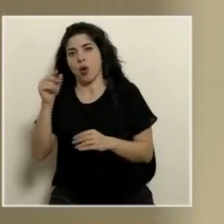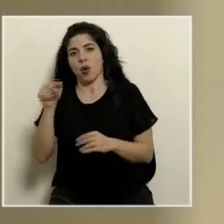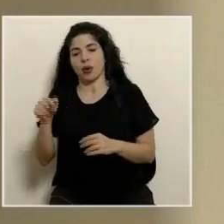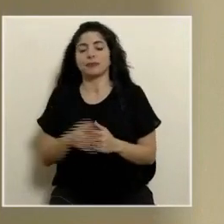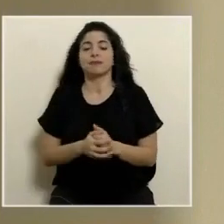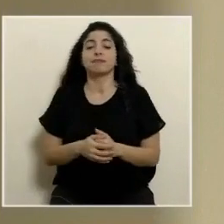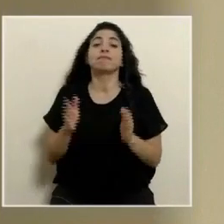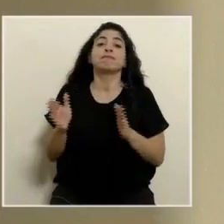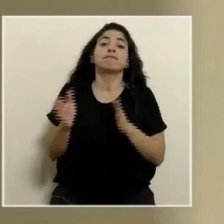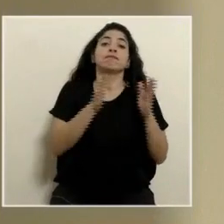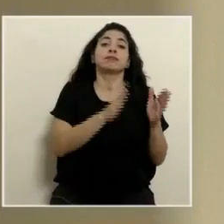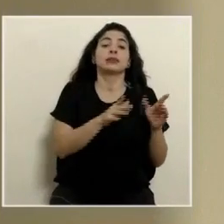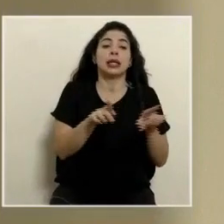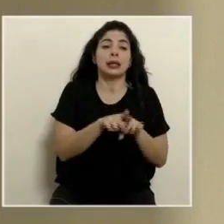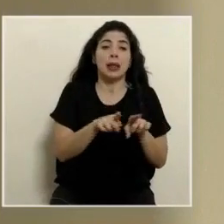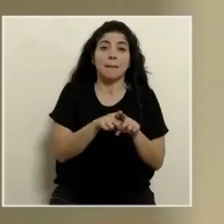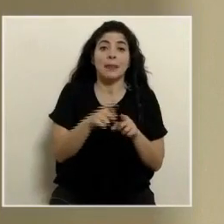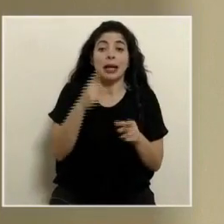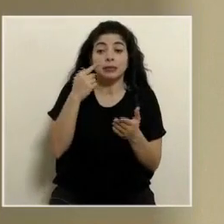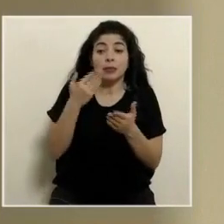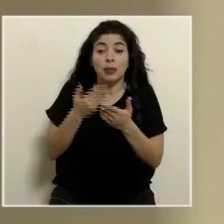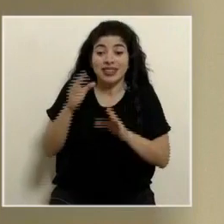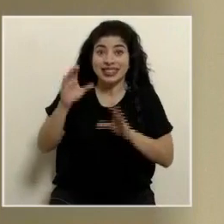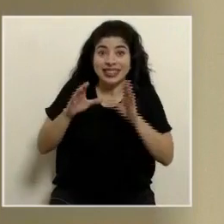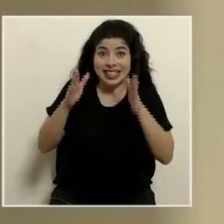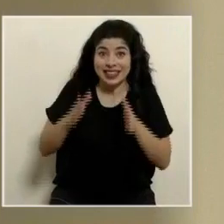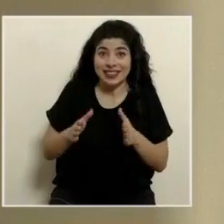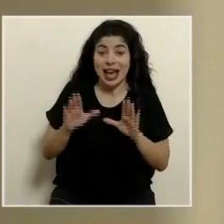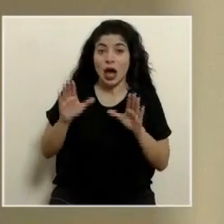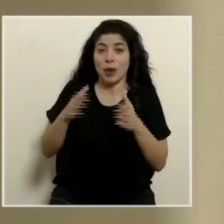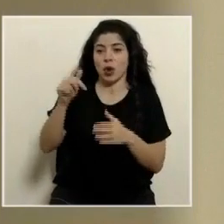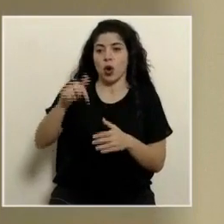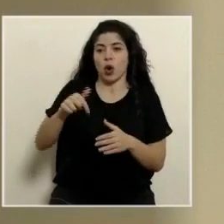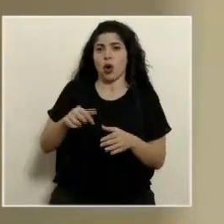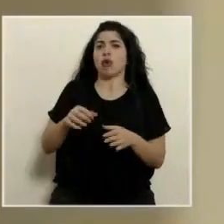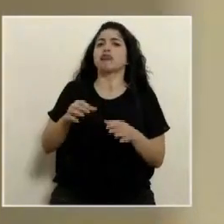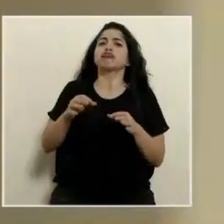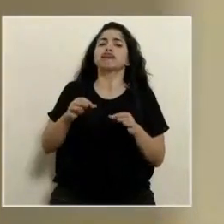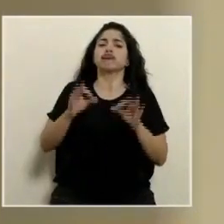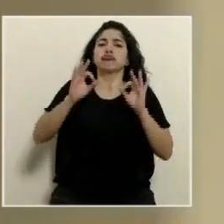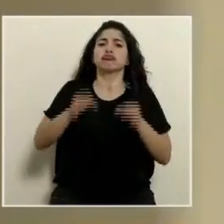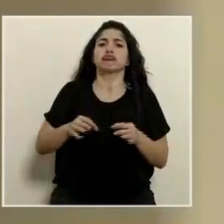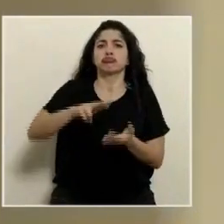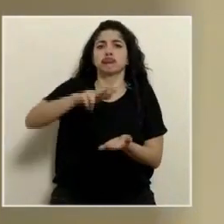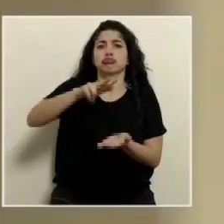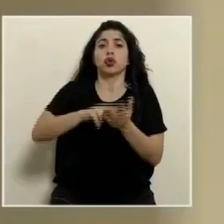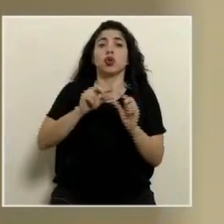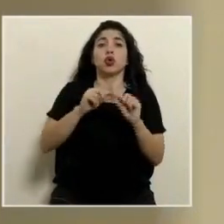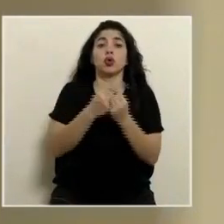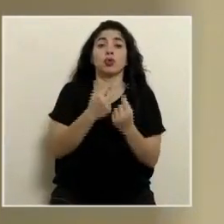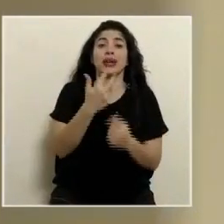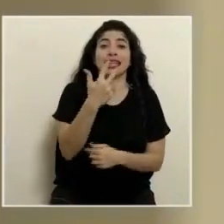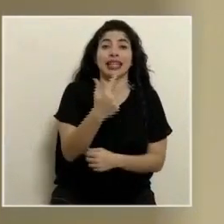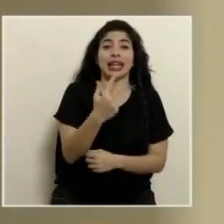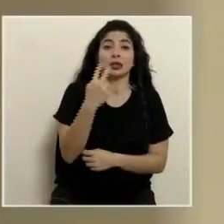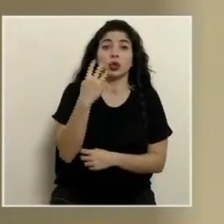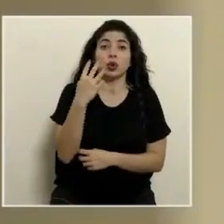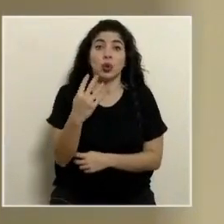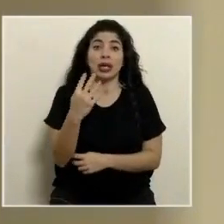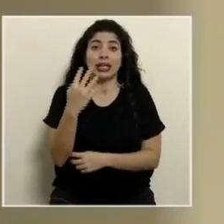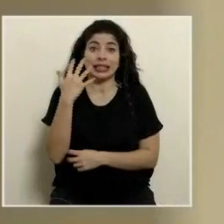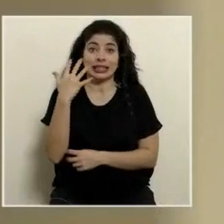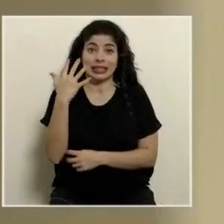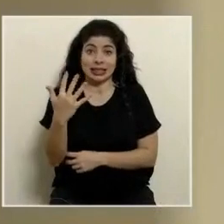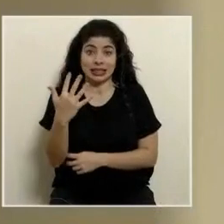Por otro lado, también dada la nueva evidencia científica, la Comisión hoy decide aprobar que para los grupos 3, 4 y 5 se